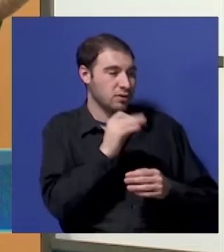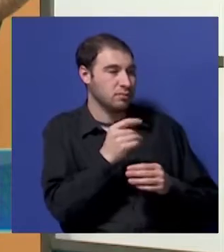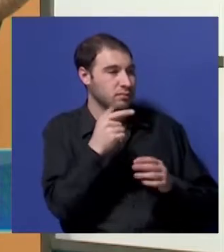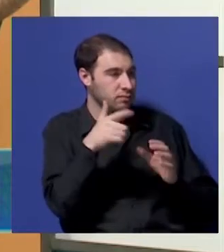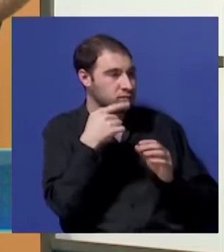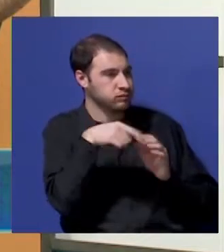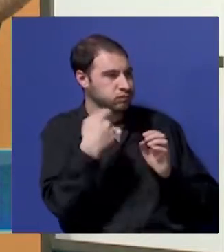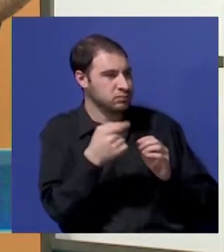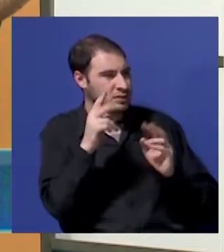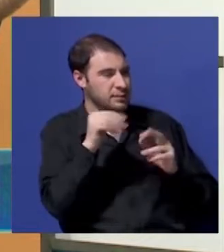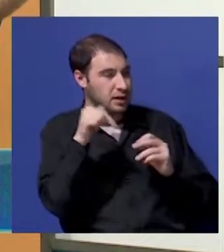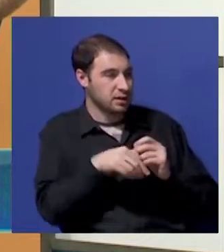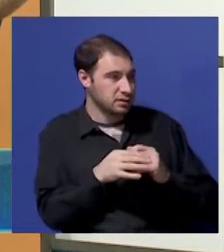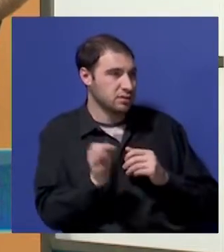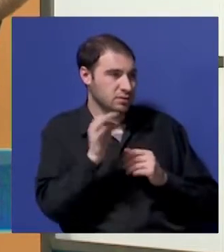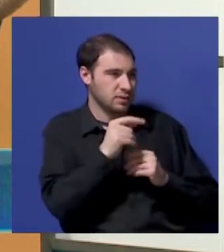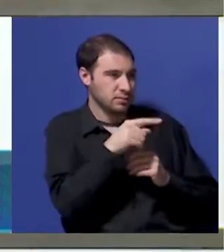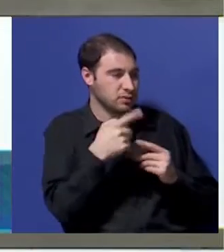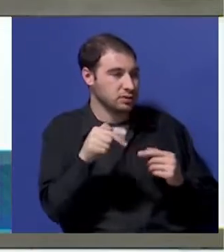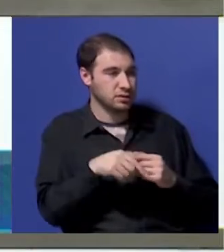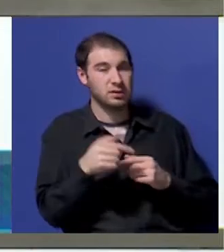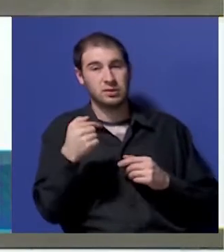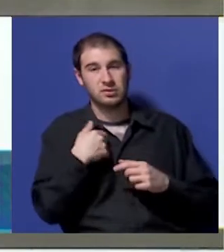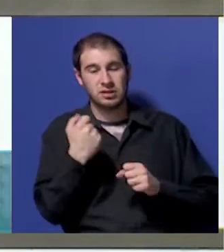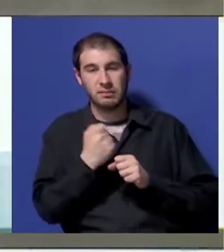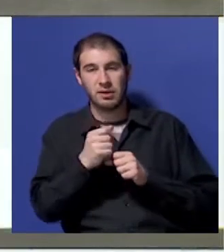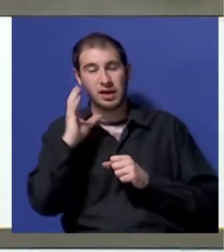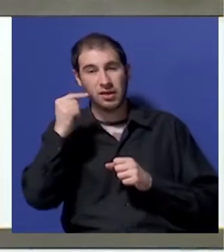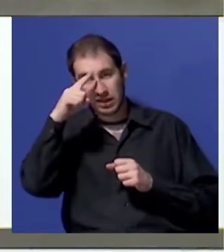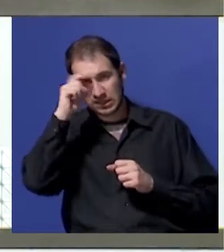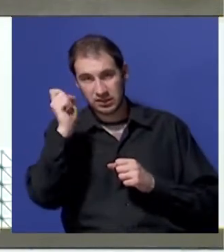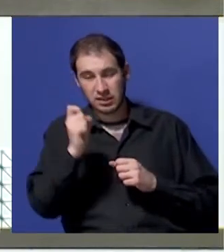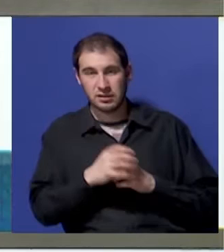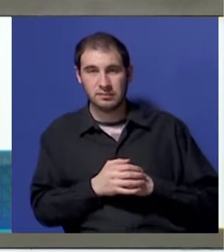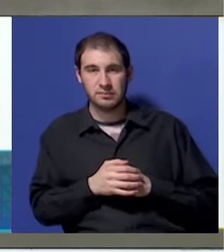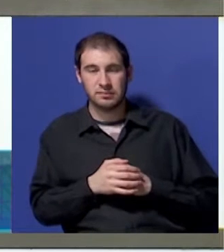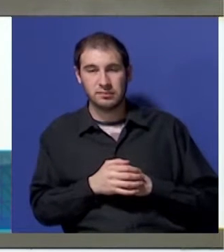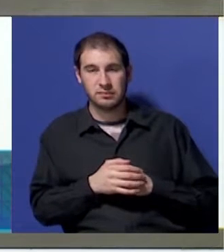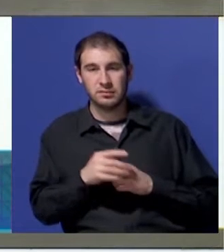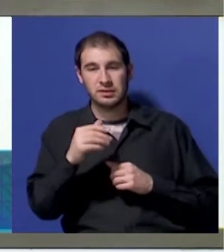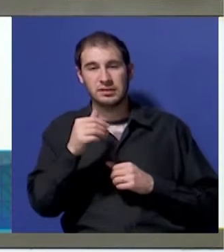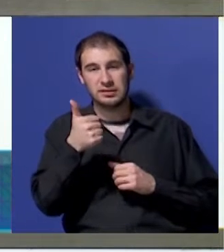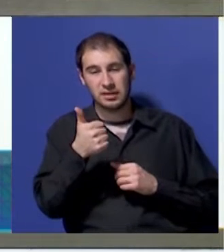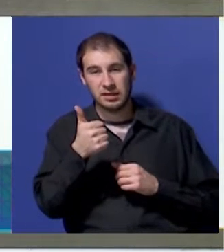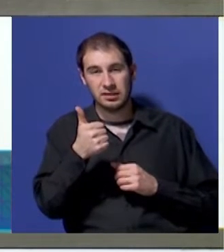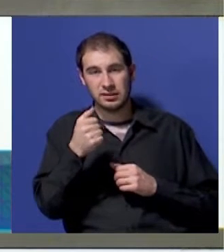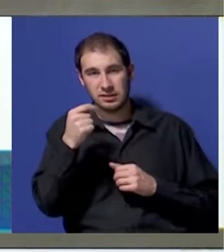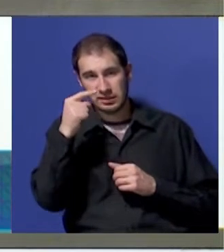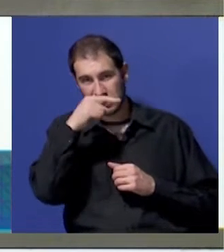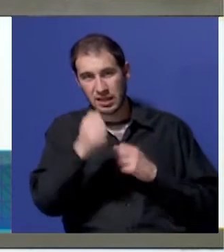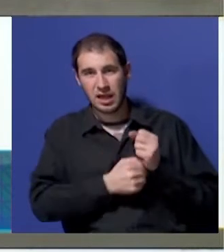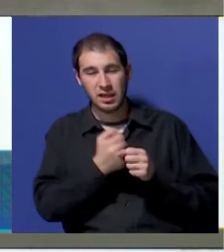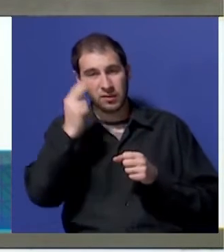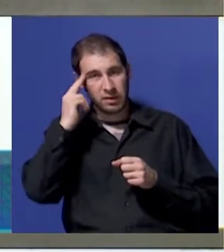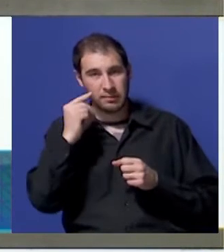que has hecho sobre estos temas o sobre otros temas. Sí, bueno, yo trabajo en Radio Nacional, estoy de 7 a 9